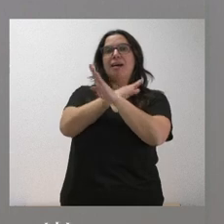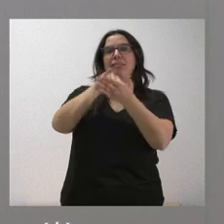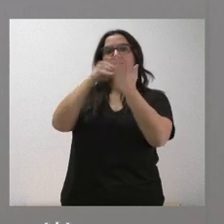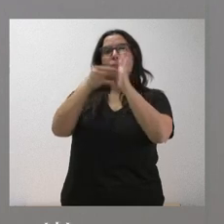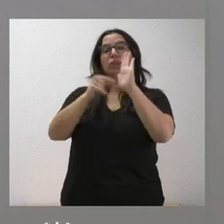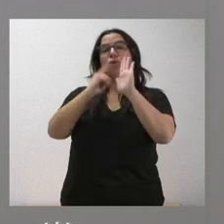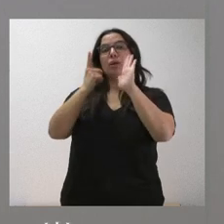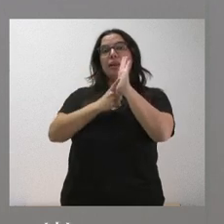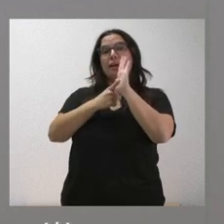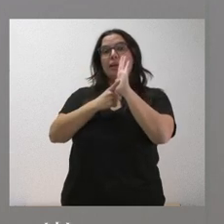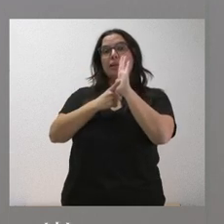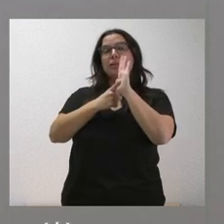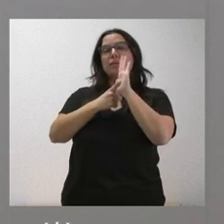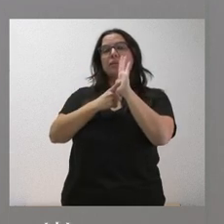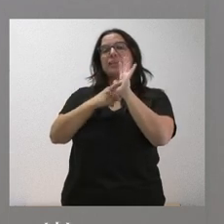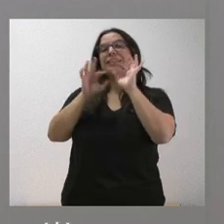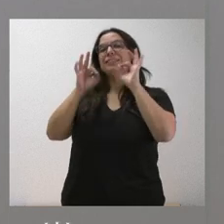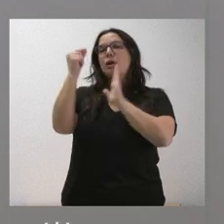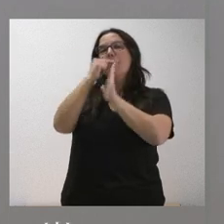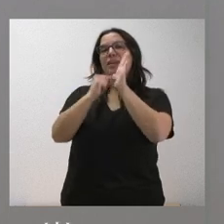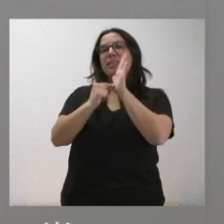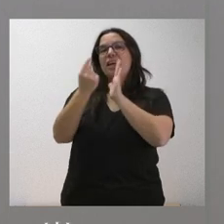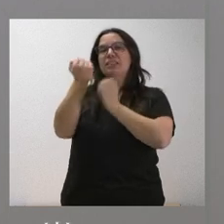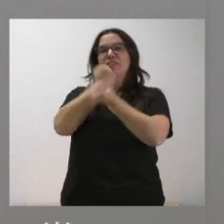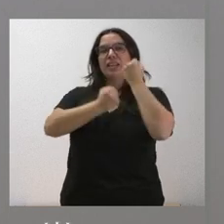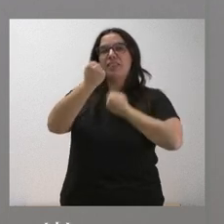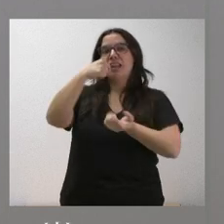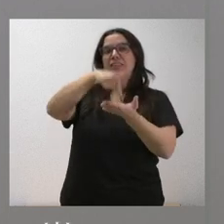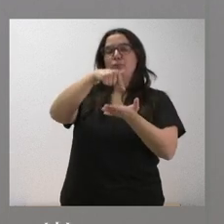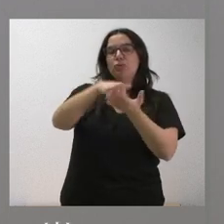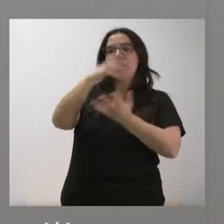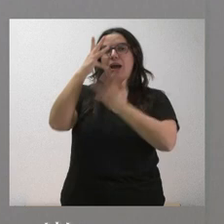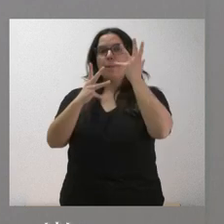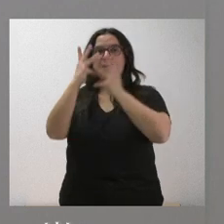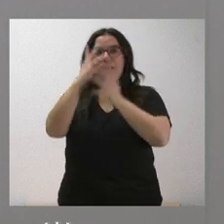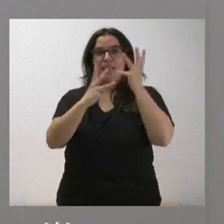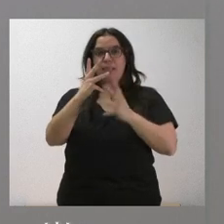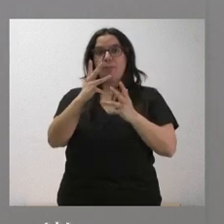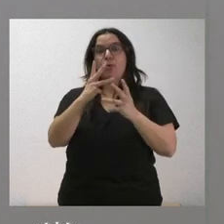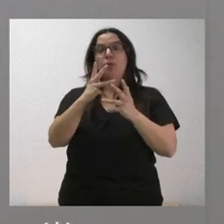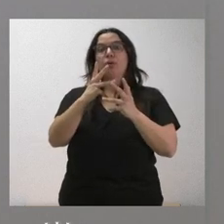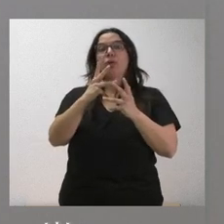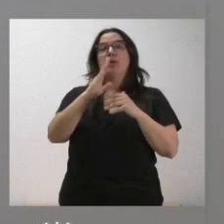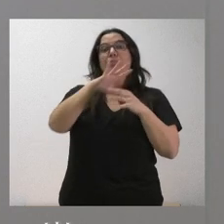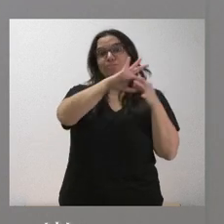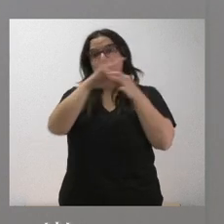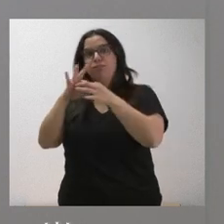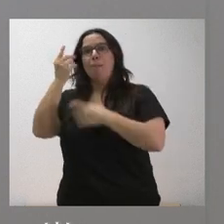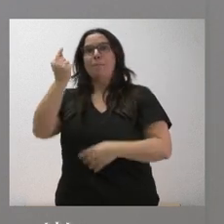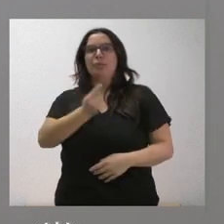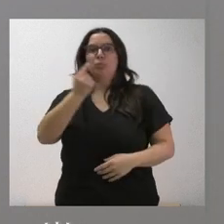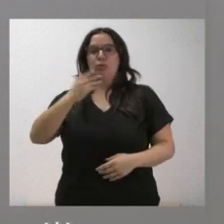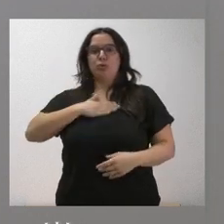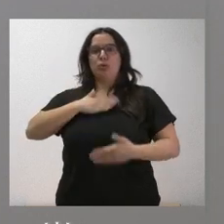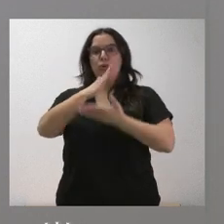de ley de medidas financieras tributarias y administrativas que Acompaña a los presupuestos de la comunidad Autónoma de